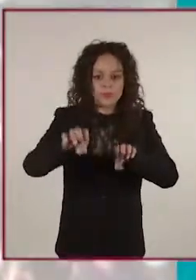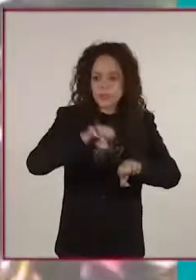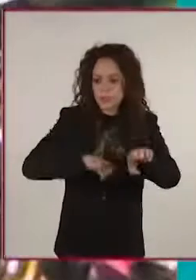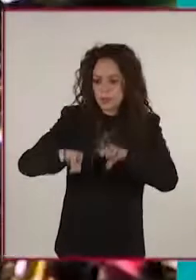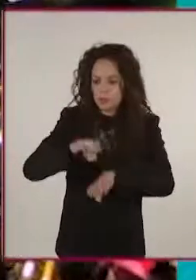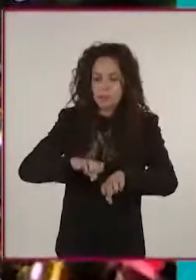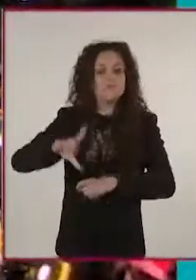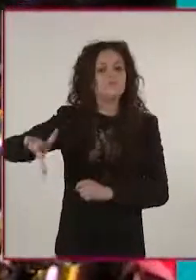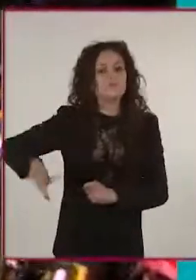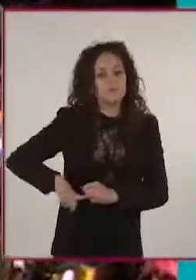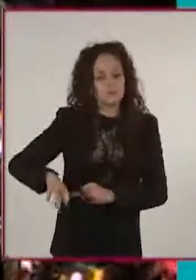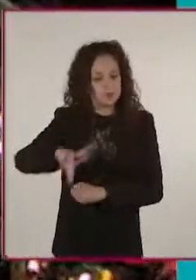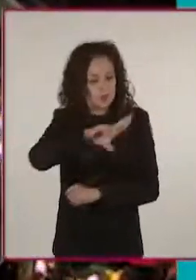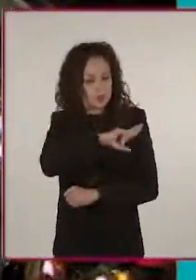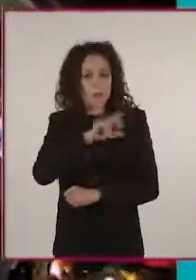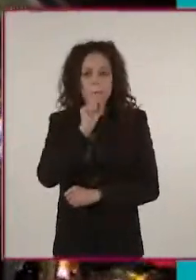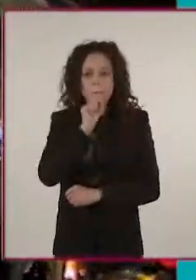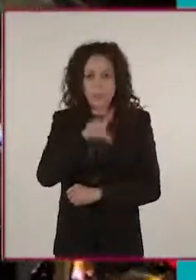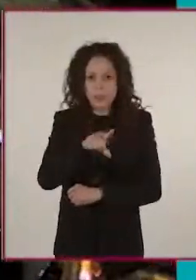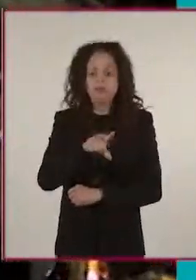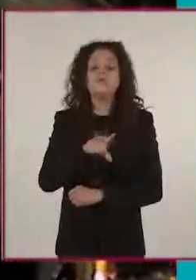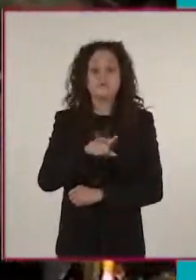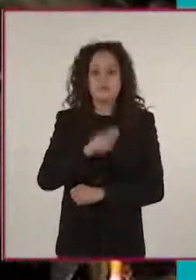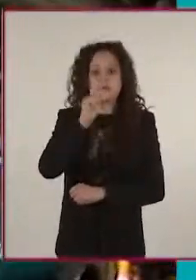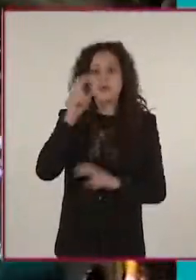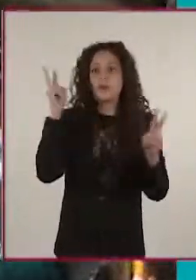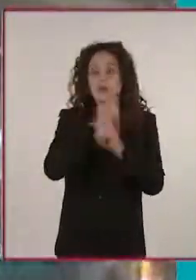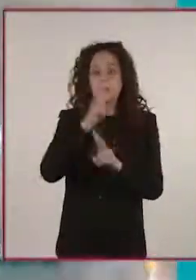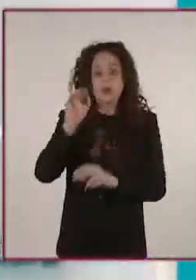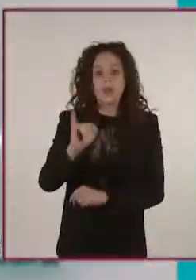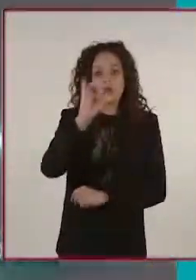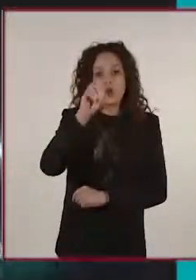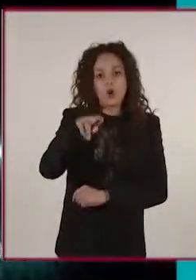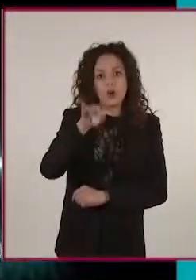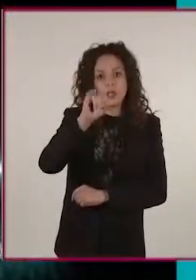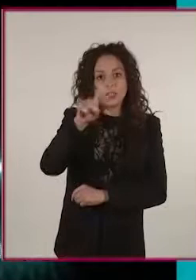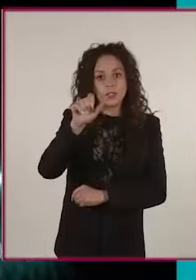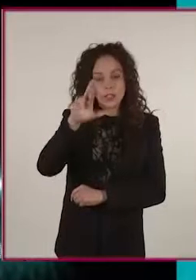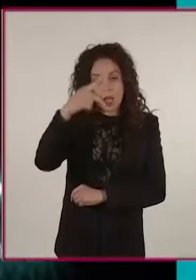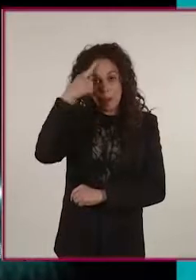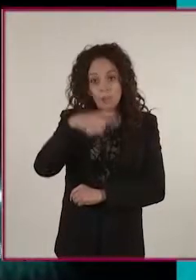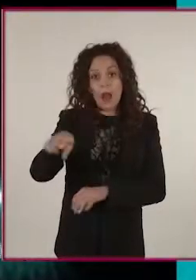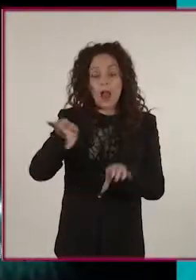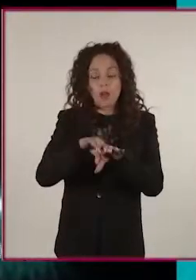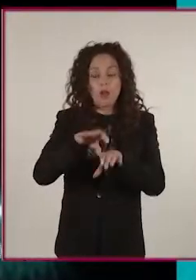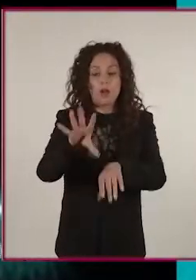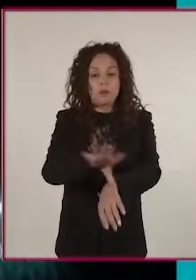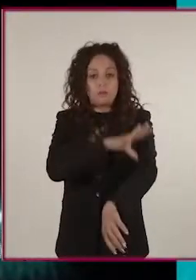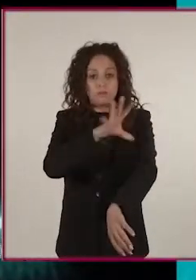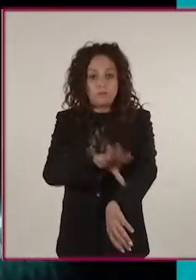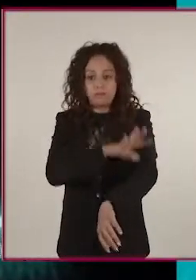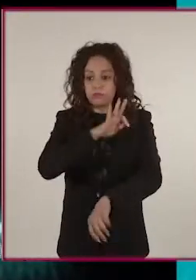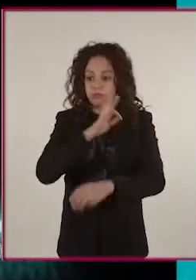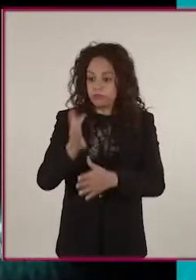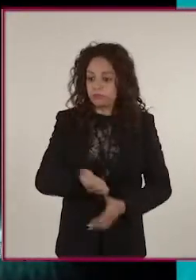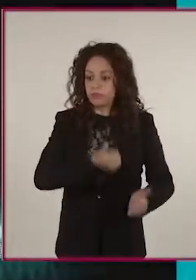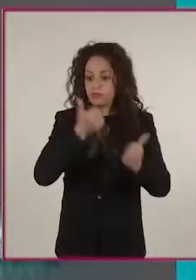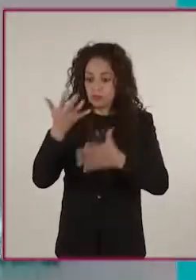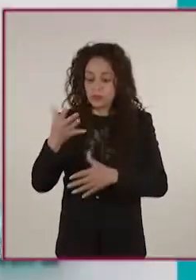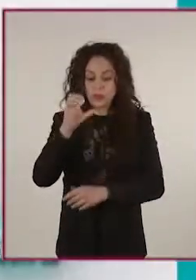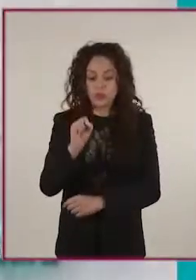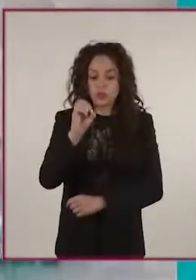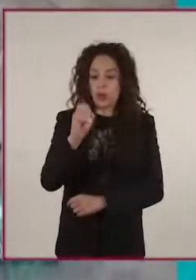tanto públicas como privadas, ionizan el aire y otros agentes para transportar la electricidad. Los sopletes de